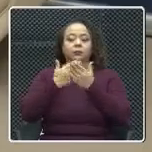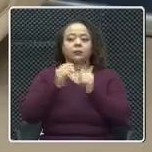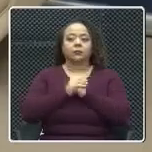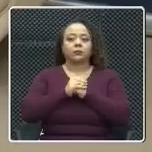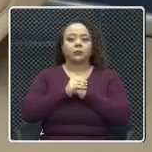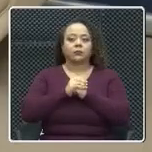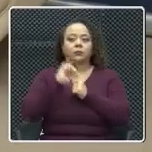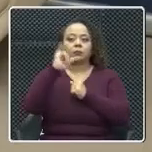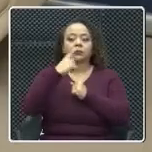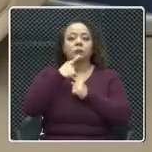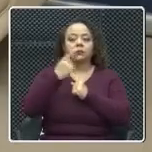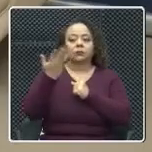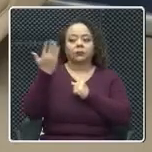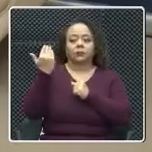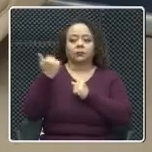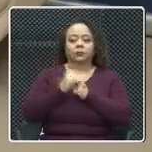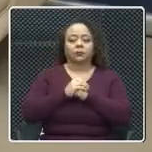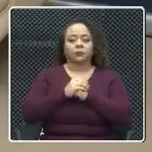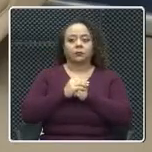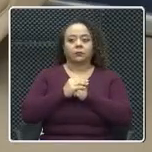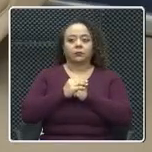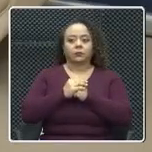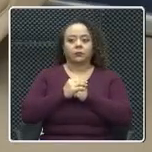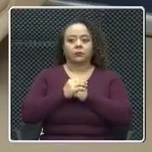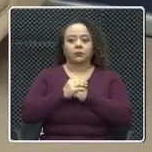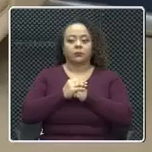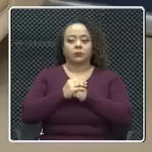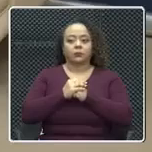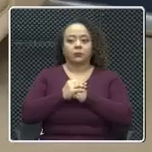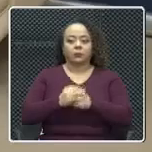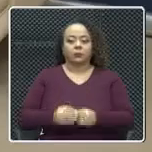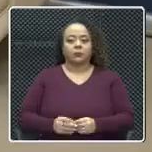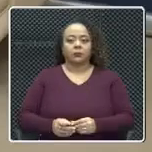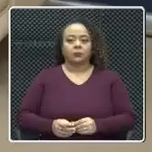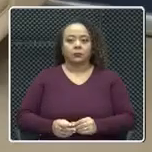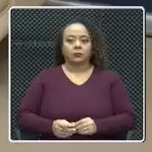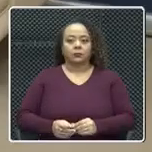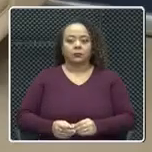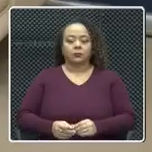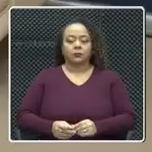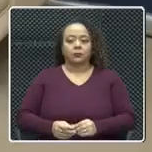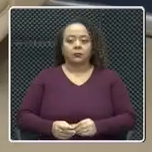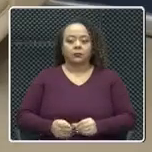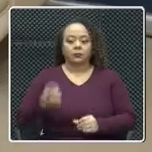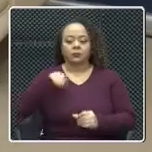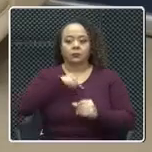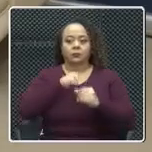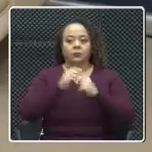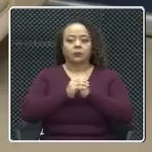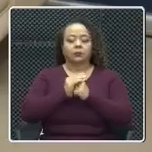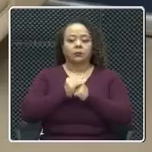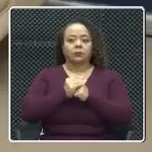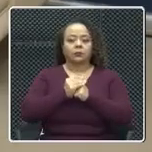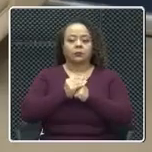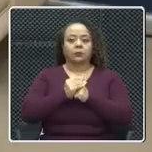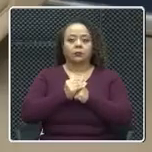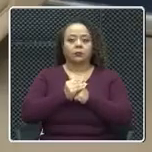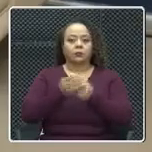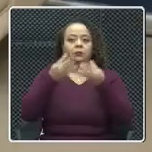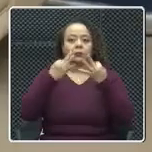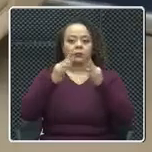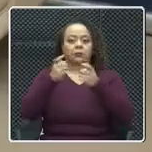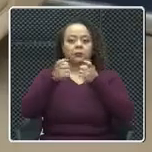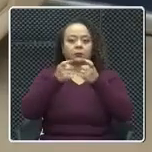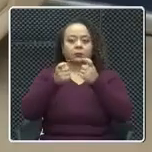como decía anteriormente, estamos brindando o más bien tratando de